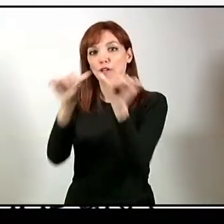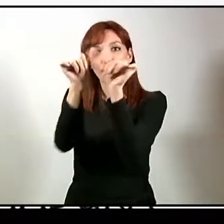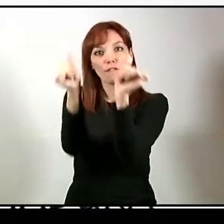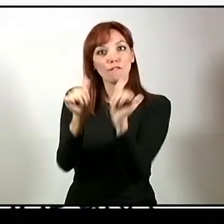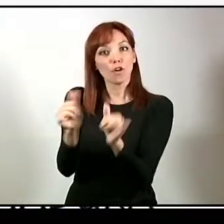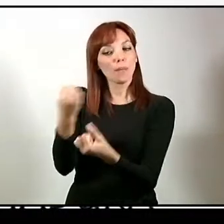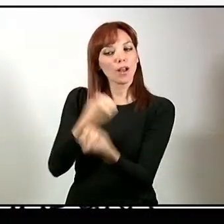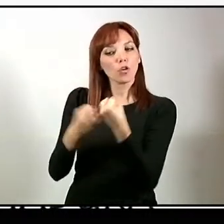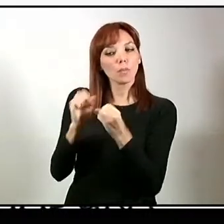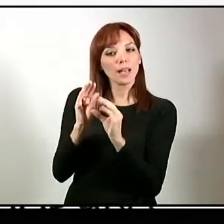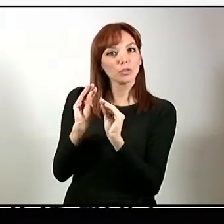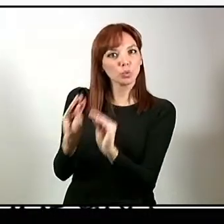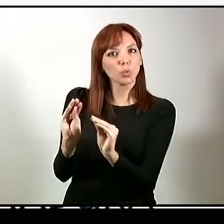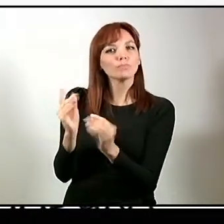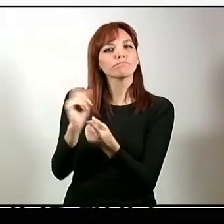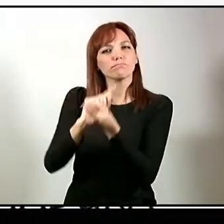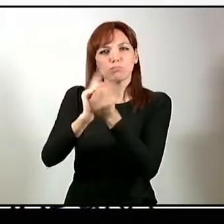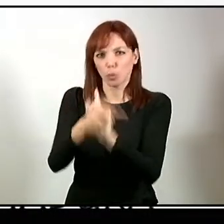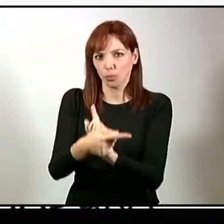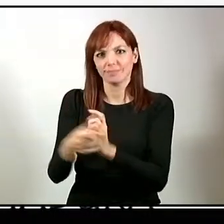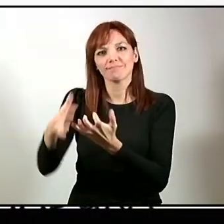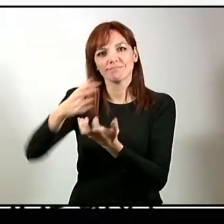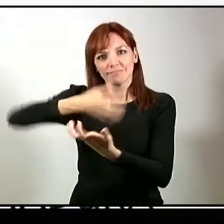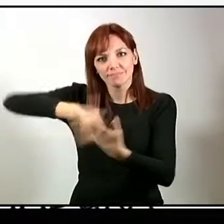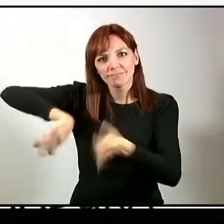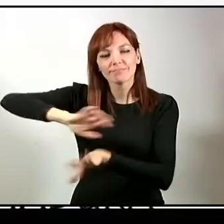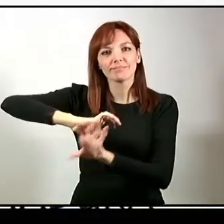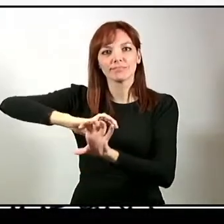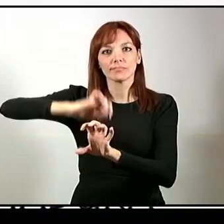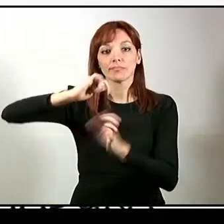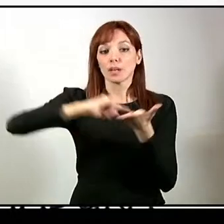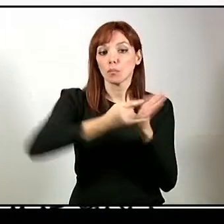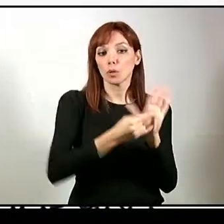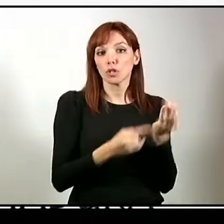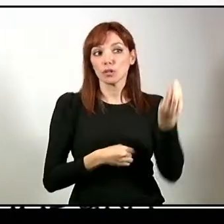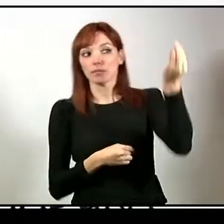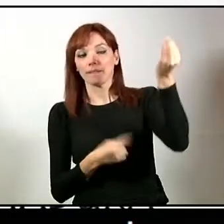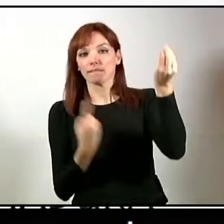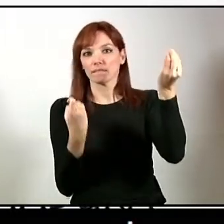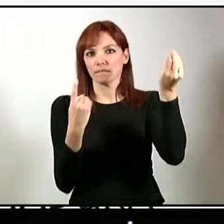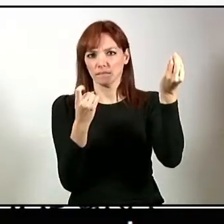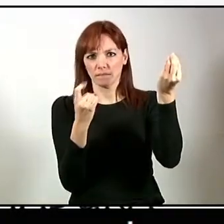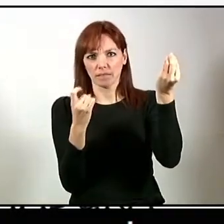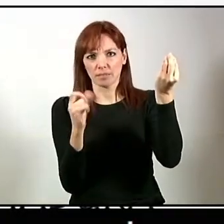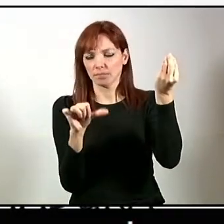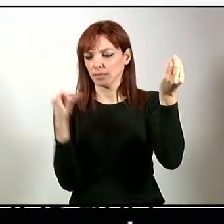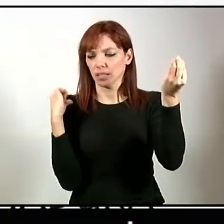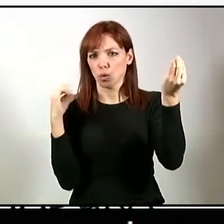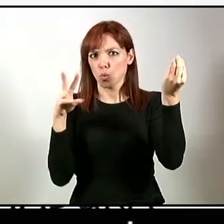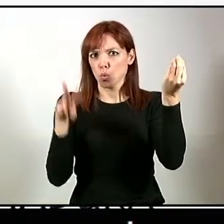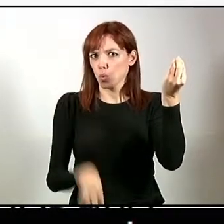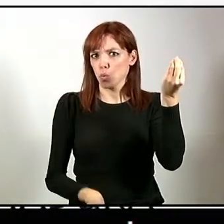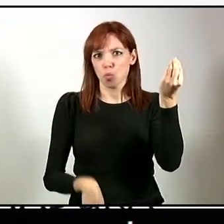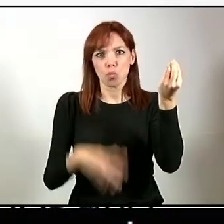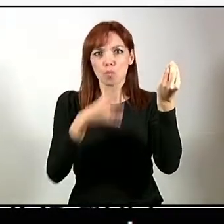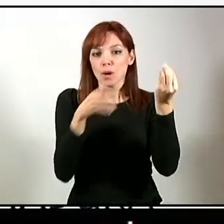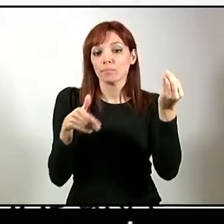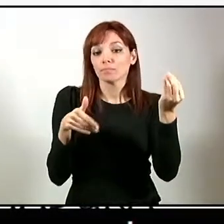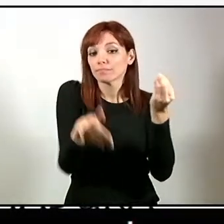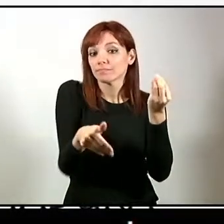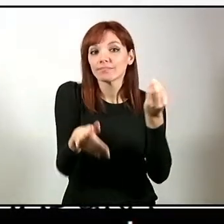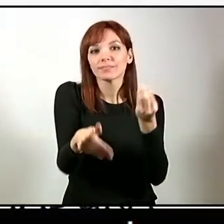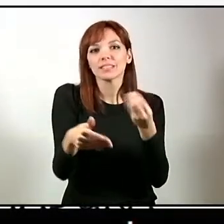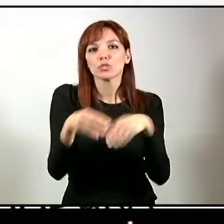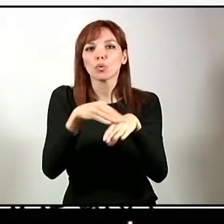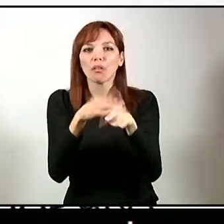esa comarca. Un proyecto que hoy en día es más necesario que nunca. Las miradas a corto plazo en la